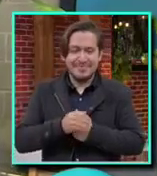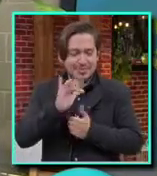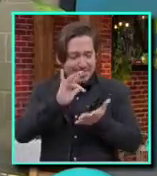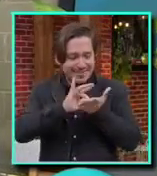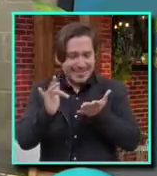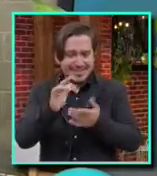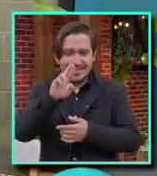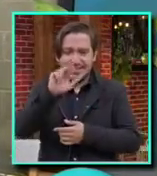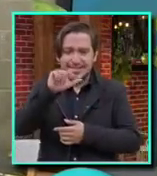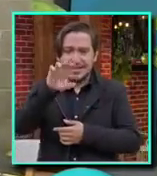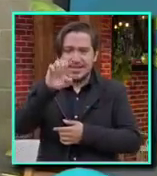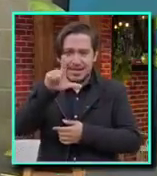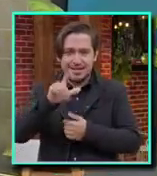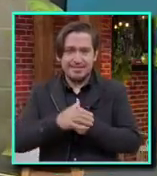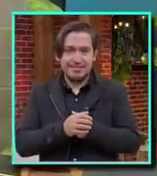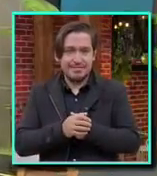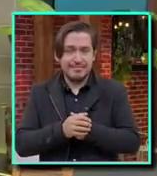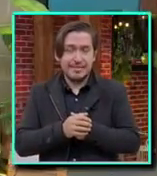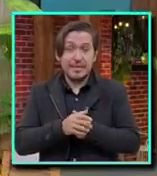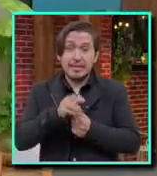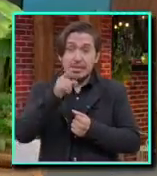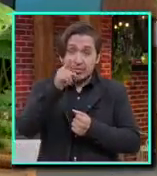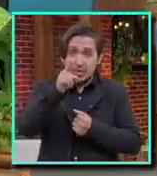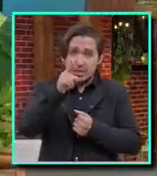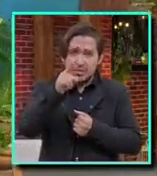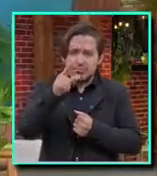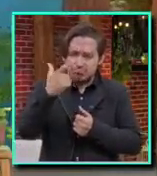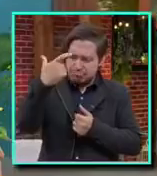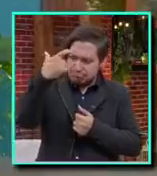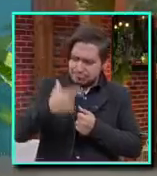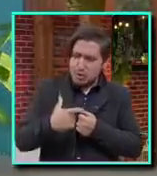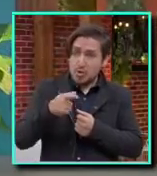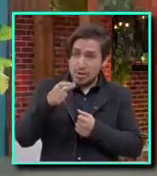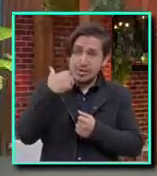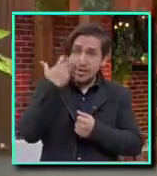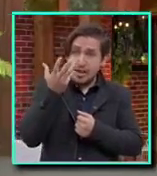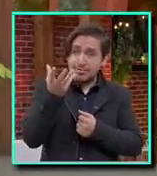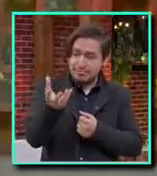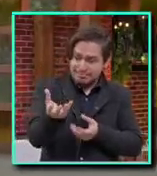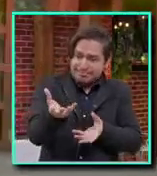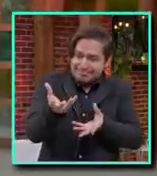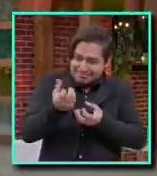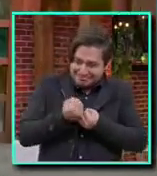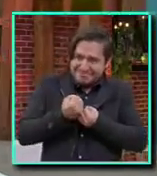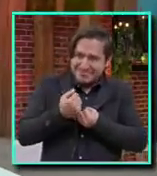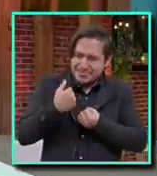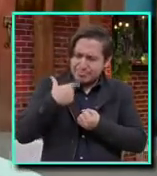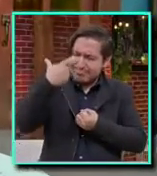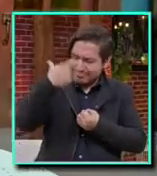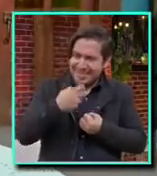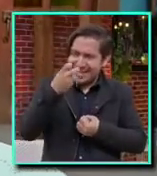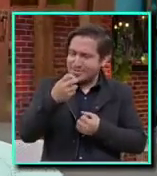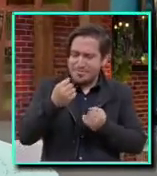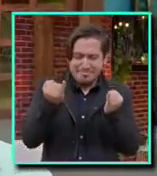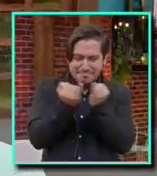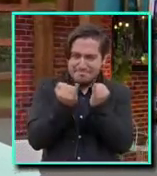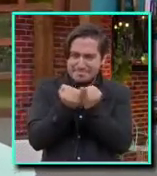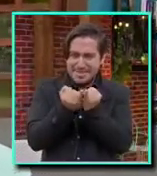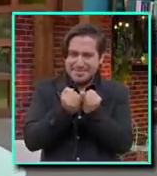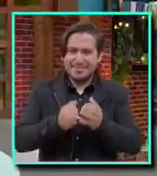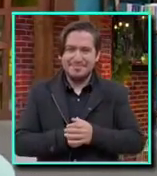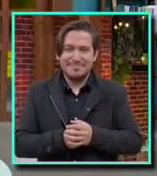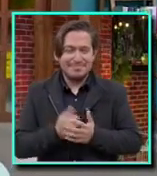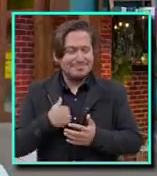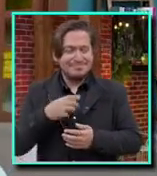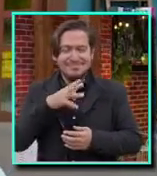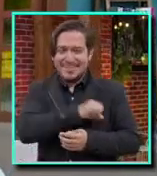Y sean lo que quieren obtener. Atraigan partiendo de ti. Perfecto, me encanta. Igual.